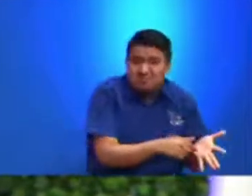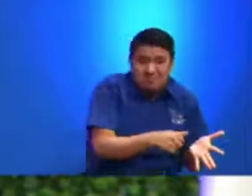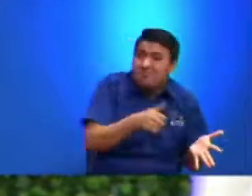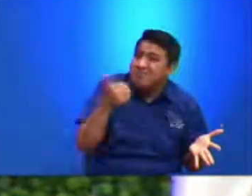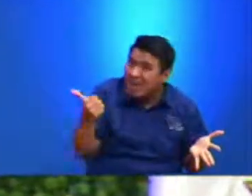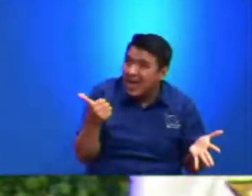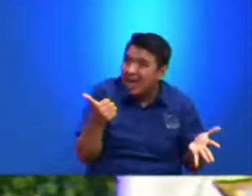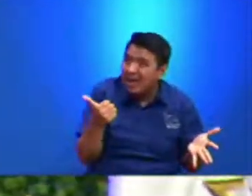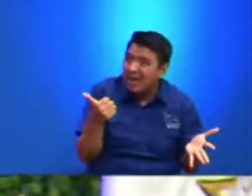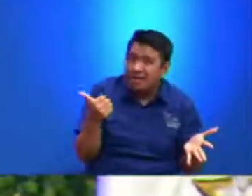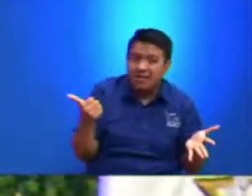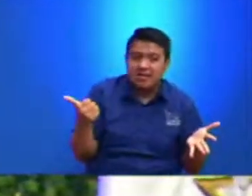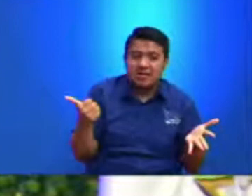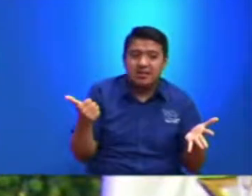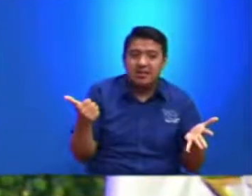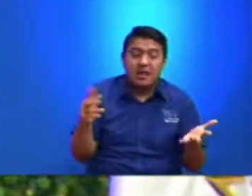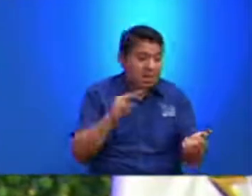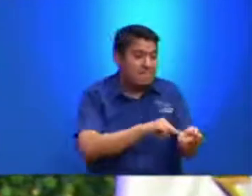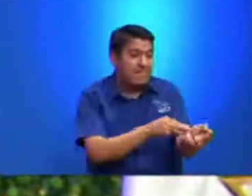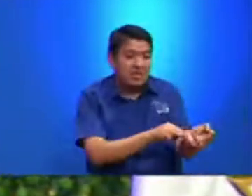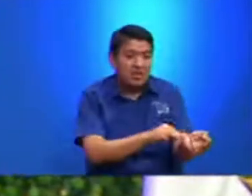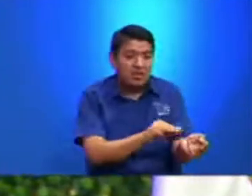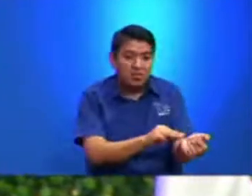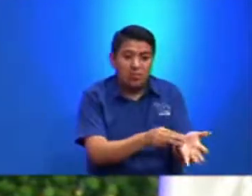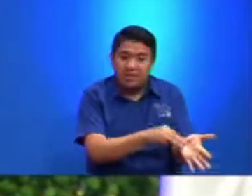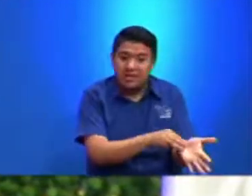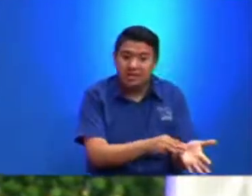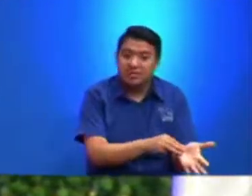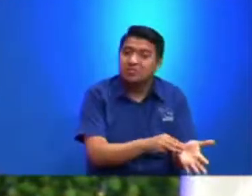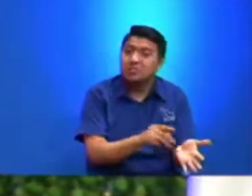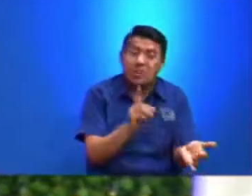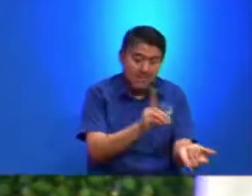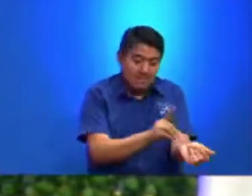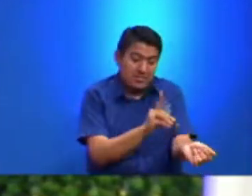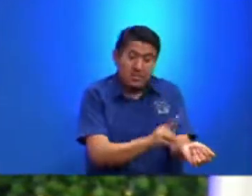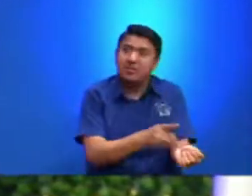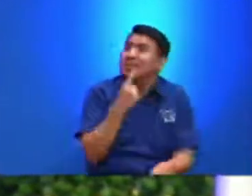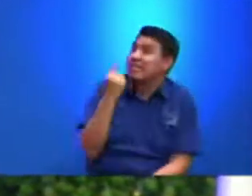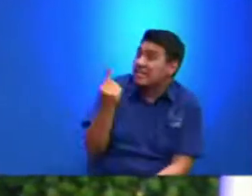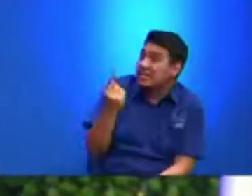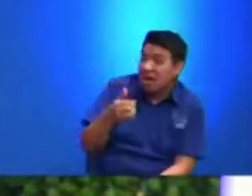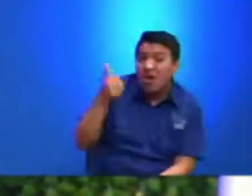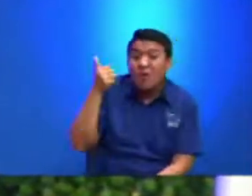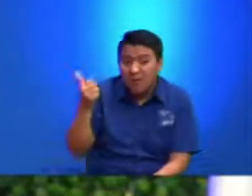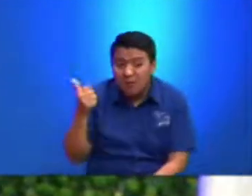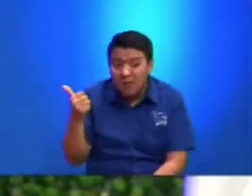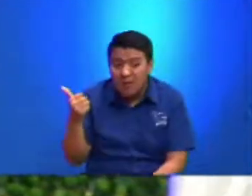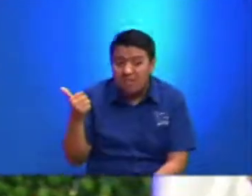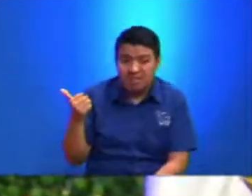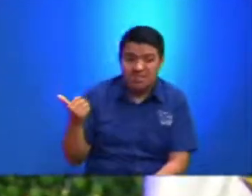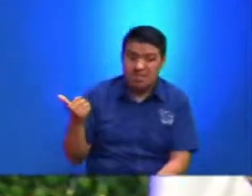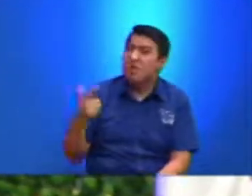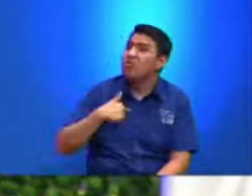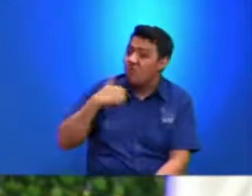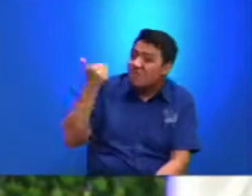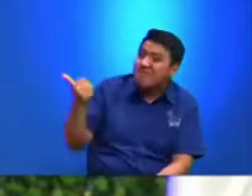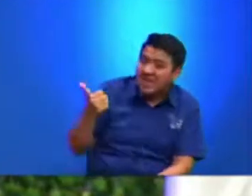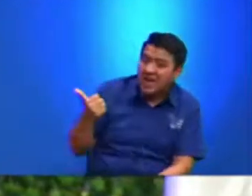todos los exámenes salen bien, los médicos no me mandaban una medicina acertada, sino que solo analgésicos, yo me